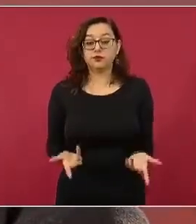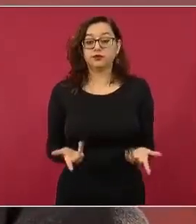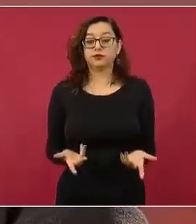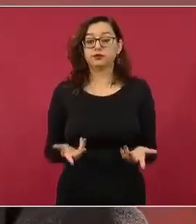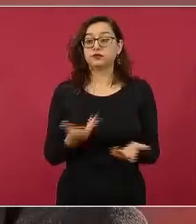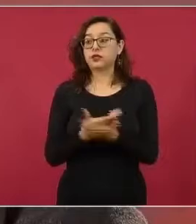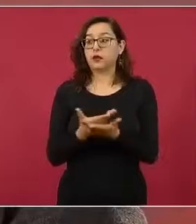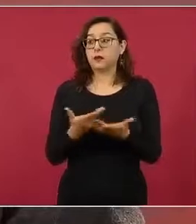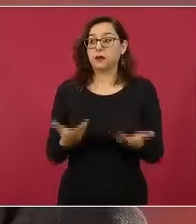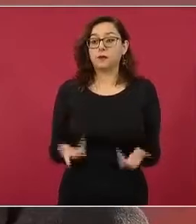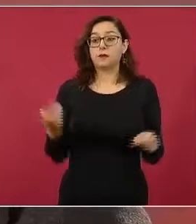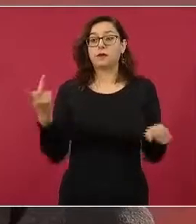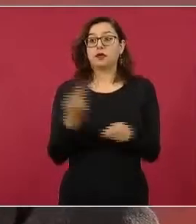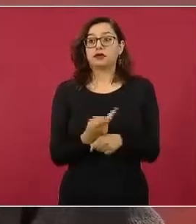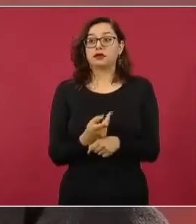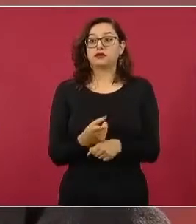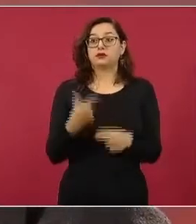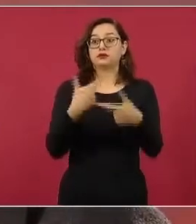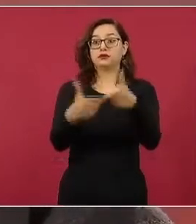Y aunque lleve tiempo,